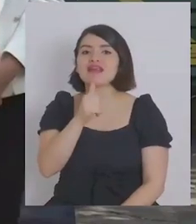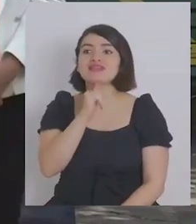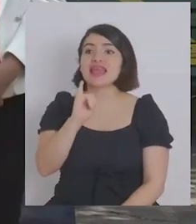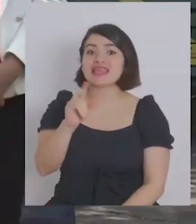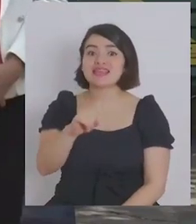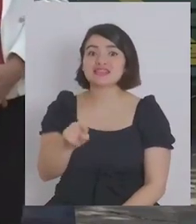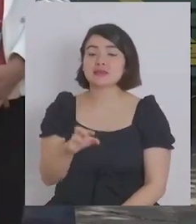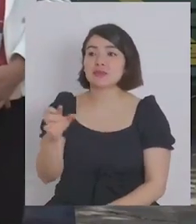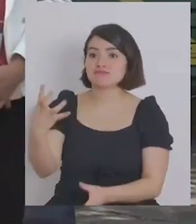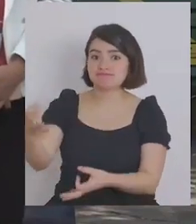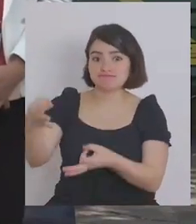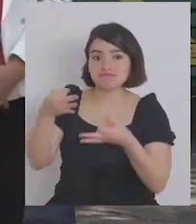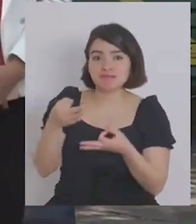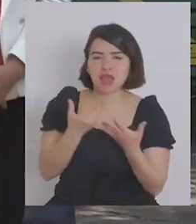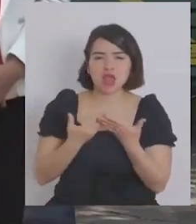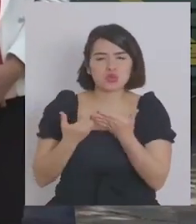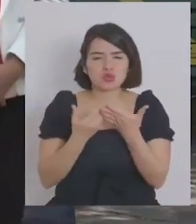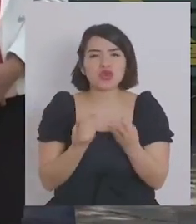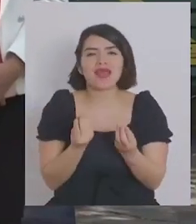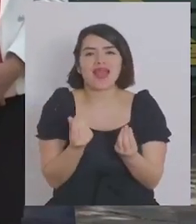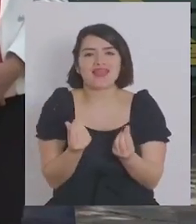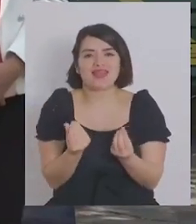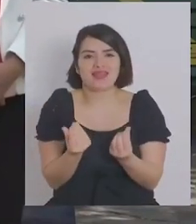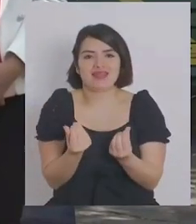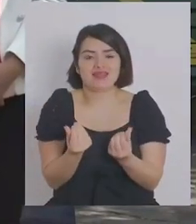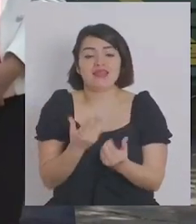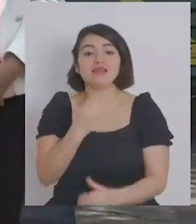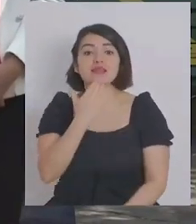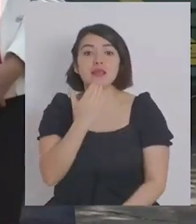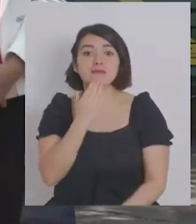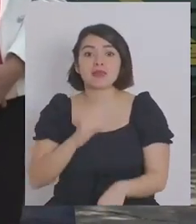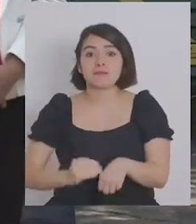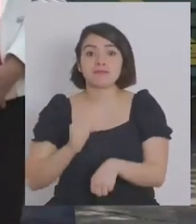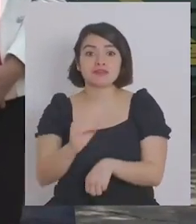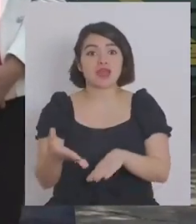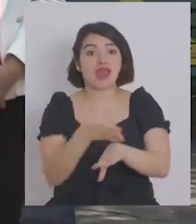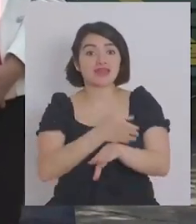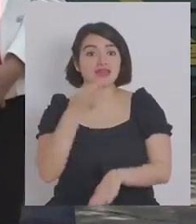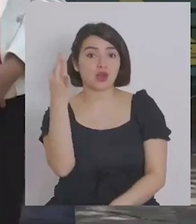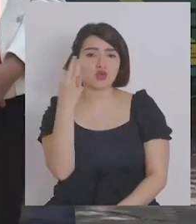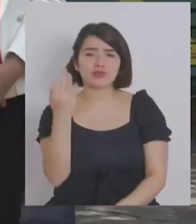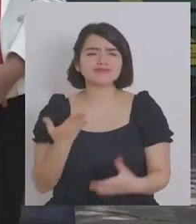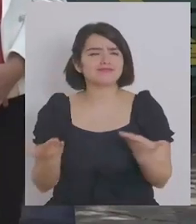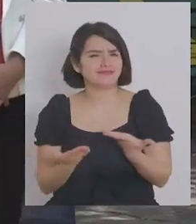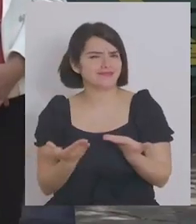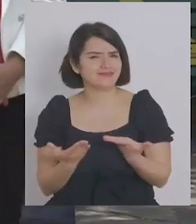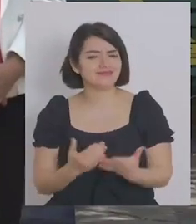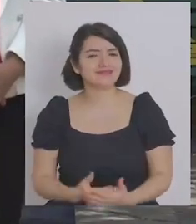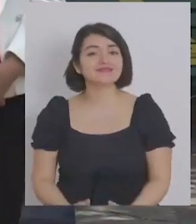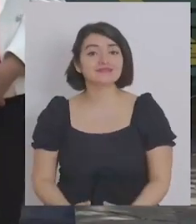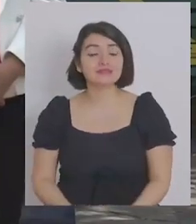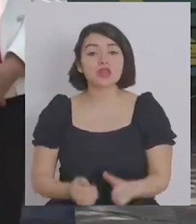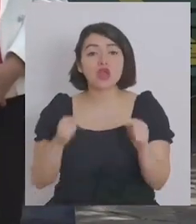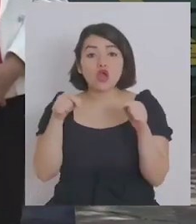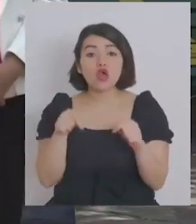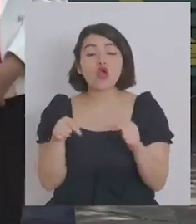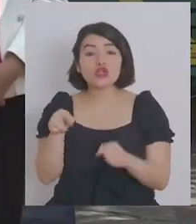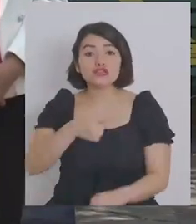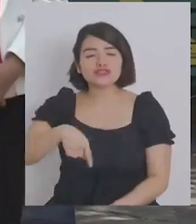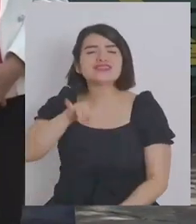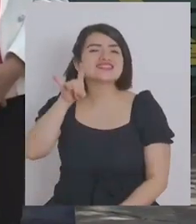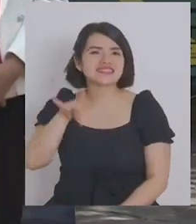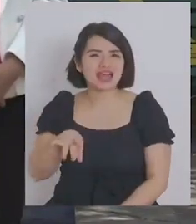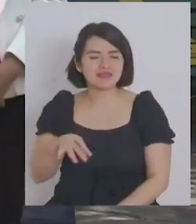estudio escalado excepto de calidad que también salió mencionado en la reunión que es que significa esto significa que hoy día nosotros sabemos y tenemos